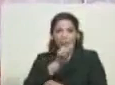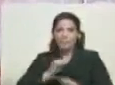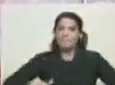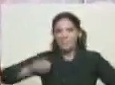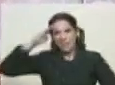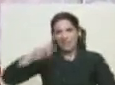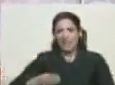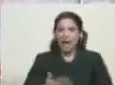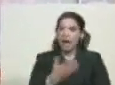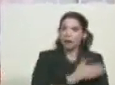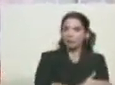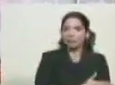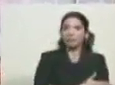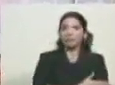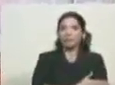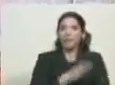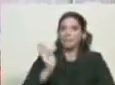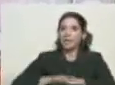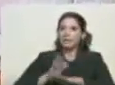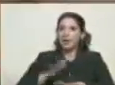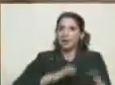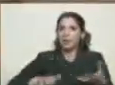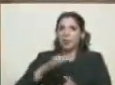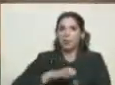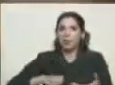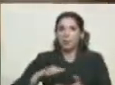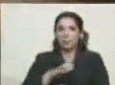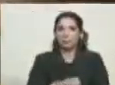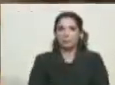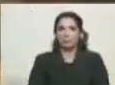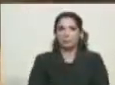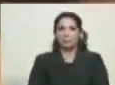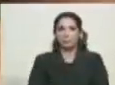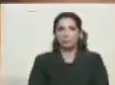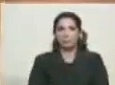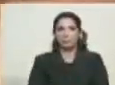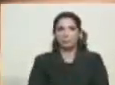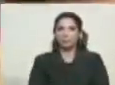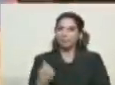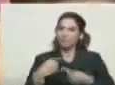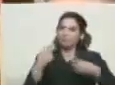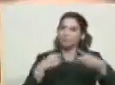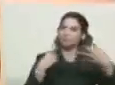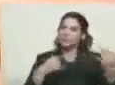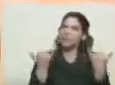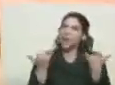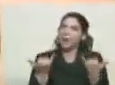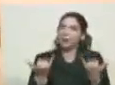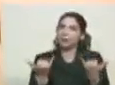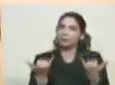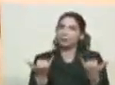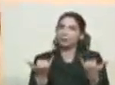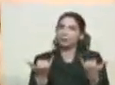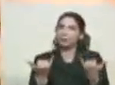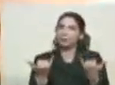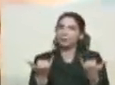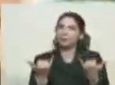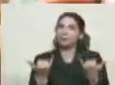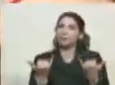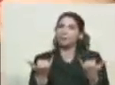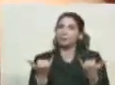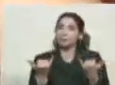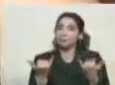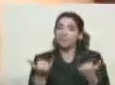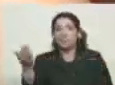los hechos. Lo hicieron. ¿Qué cosas más irán a salir ahora de lo que sabían los grandes